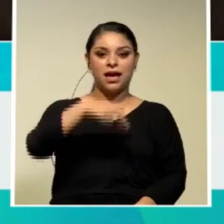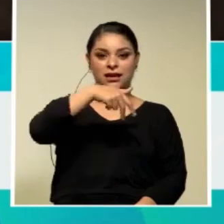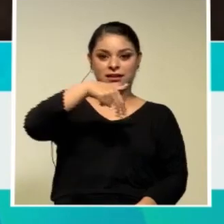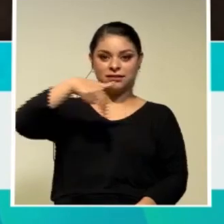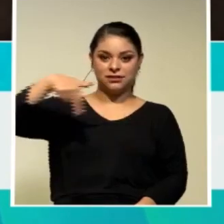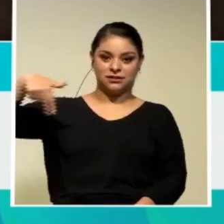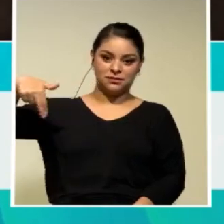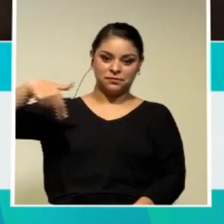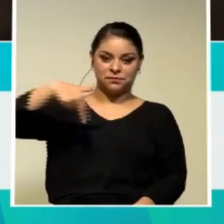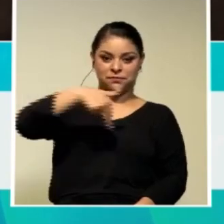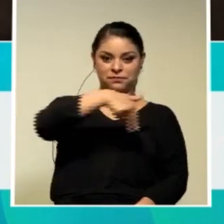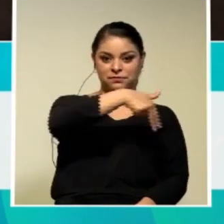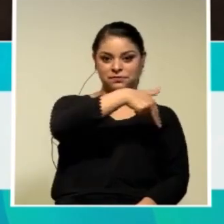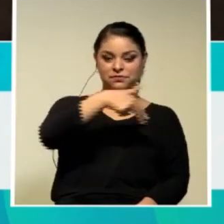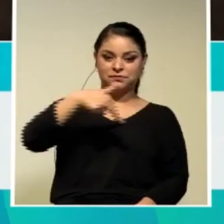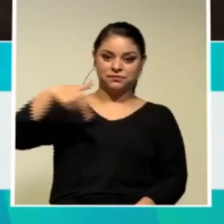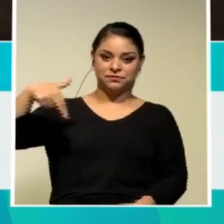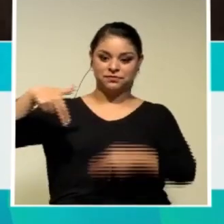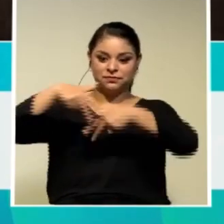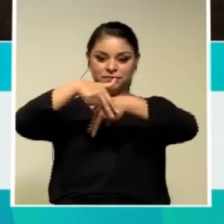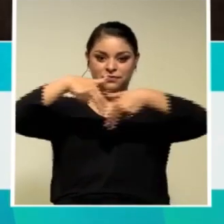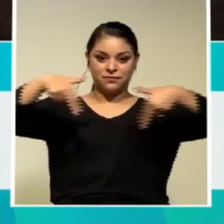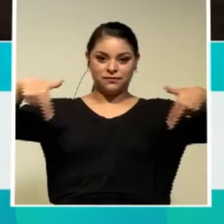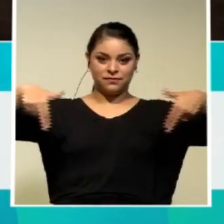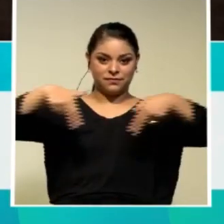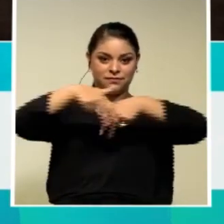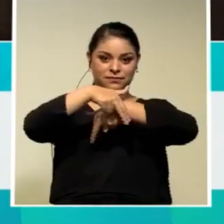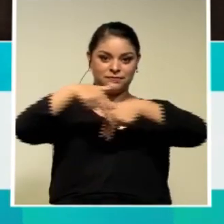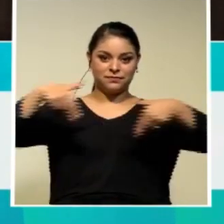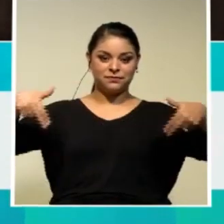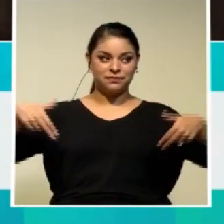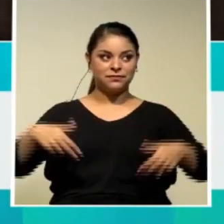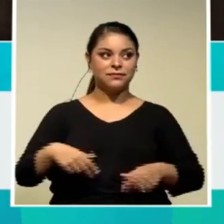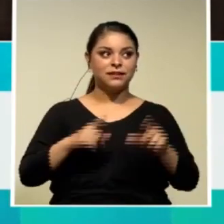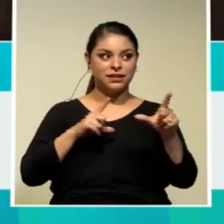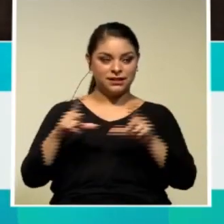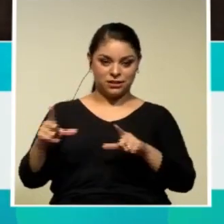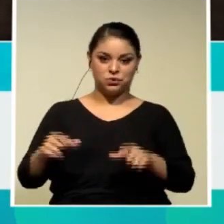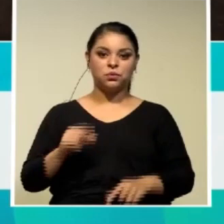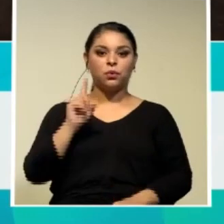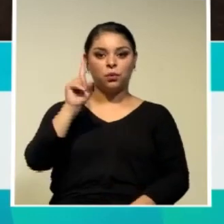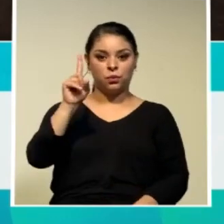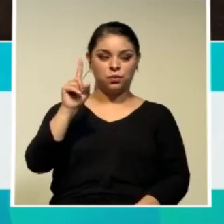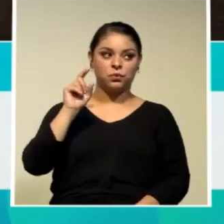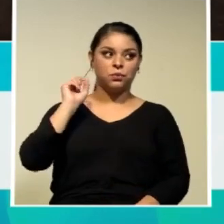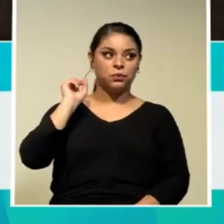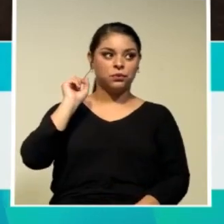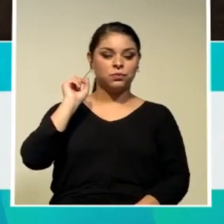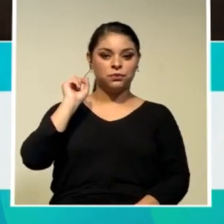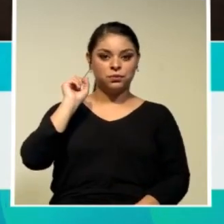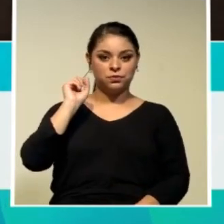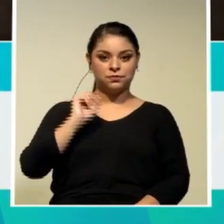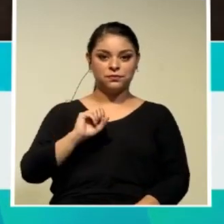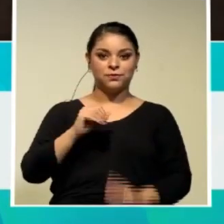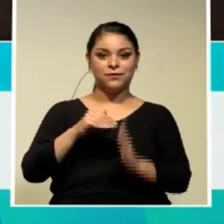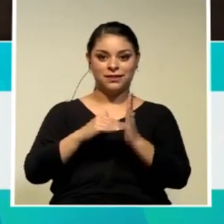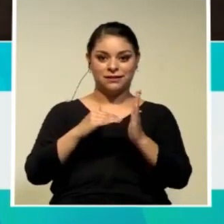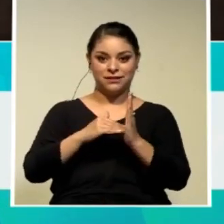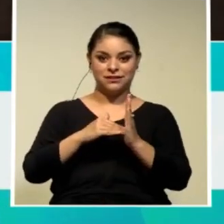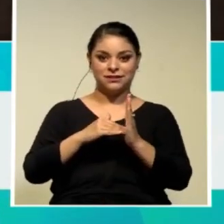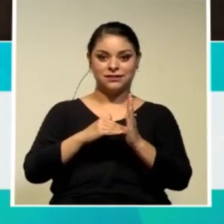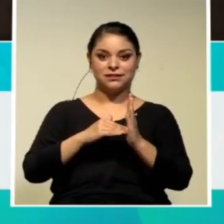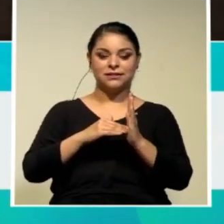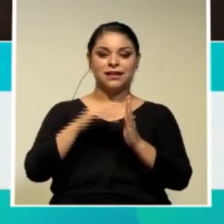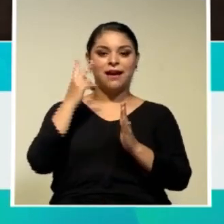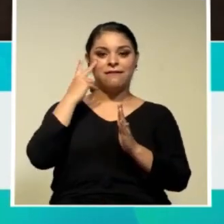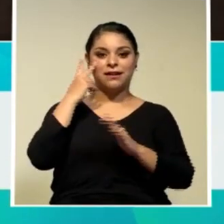Alto. Free. Cuando ella me diga. Ok, listo. Una, no, yo le digo, espérese, yo ver, le digo. Ley,